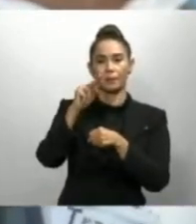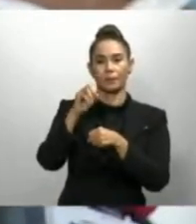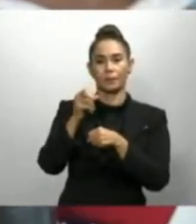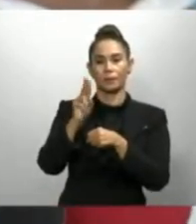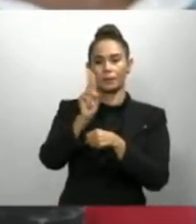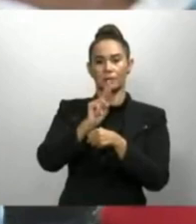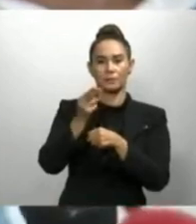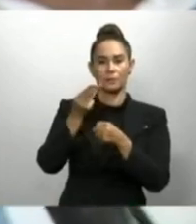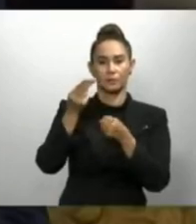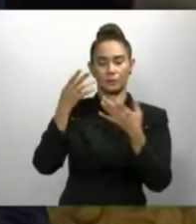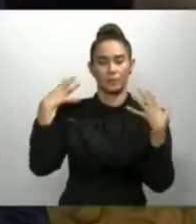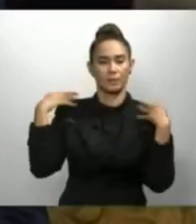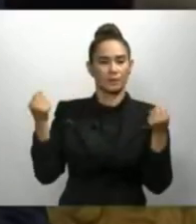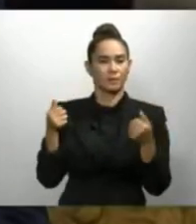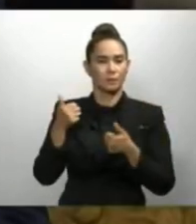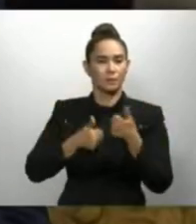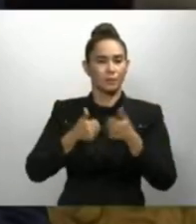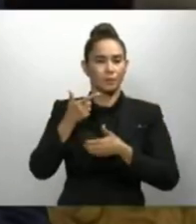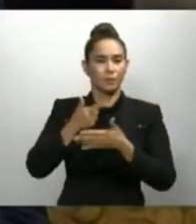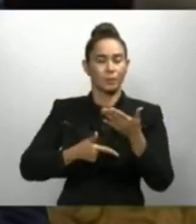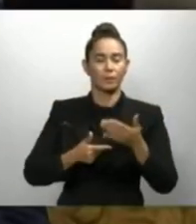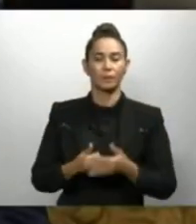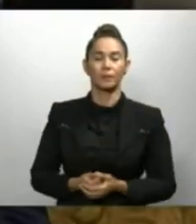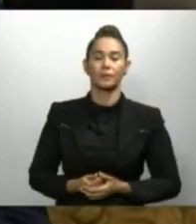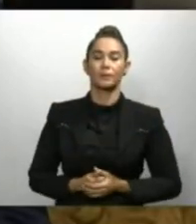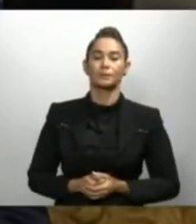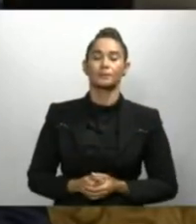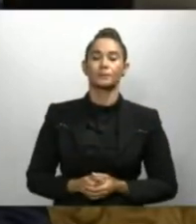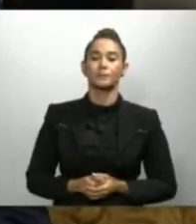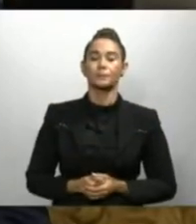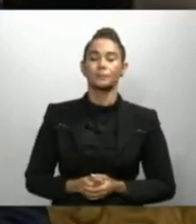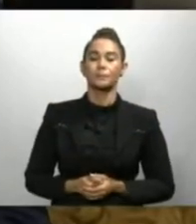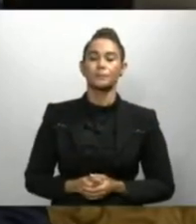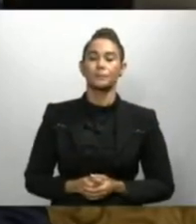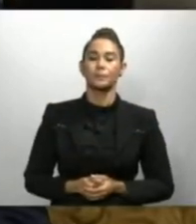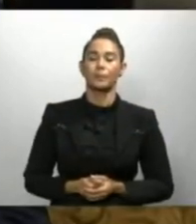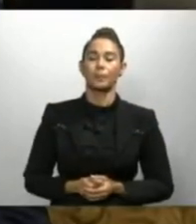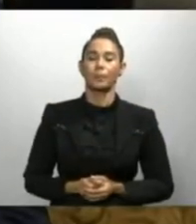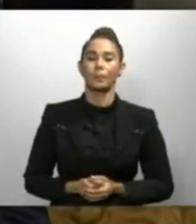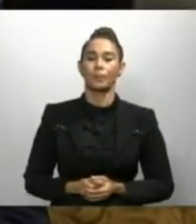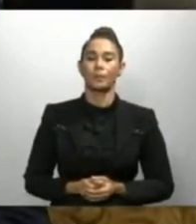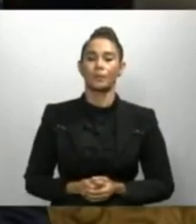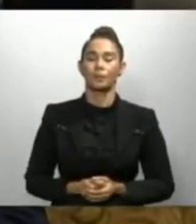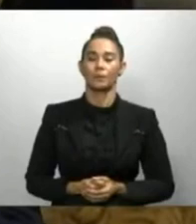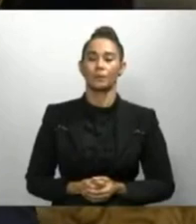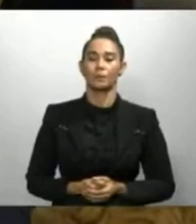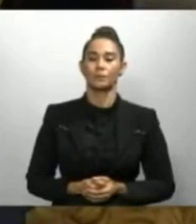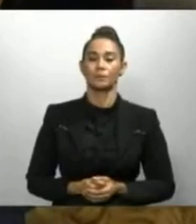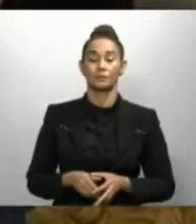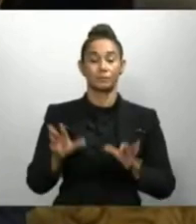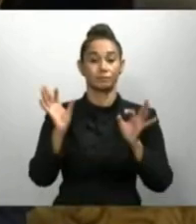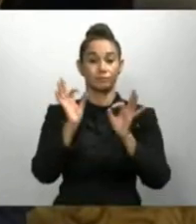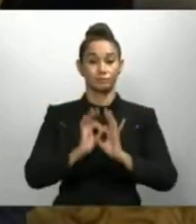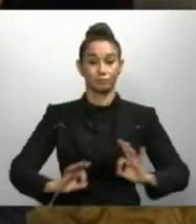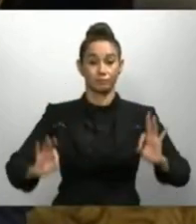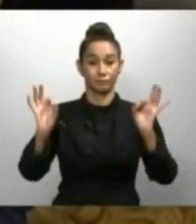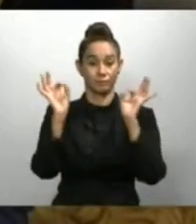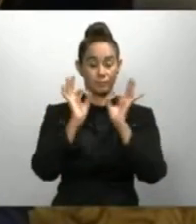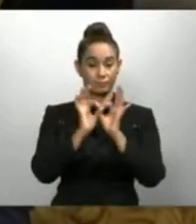Gracias. Es importante dejar bien claro que a donde se ha